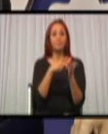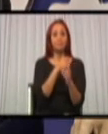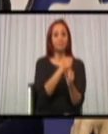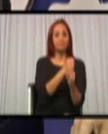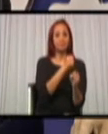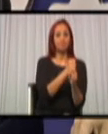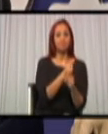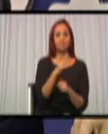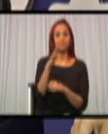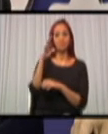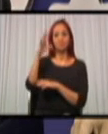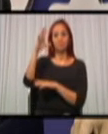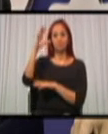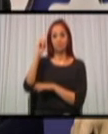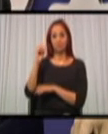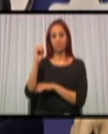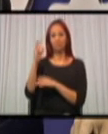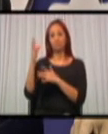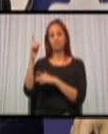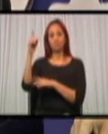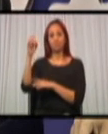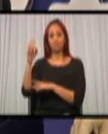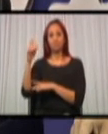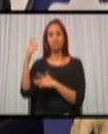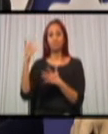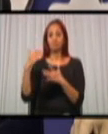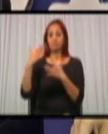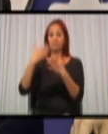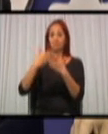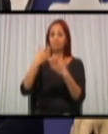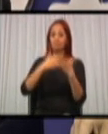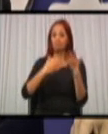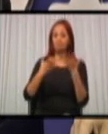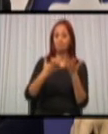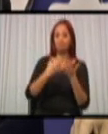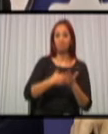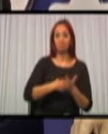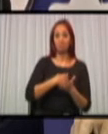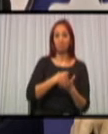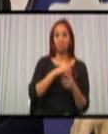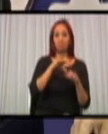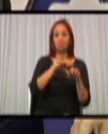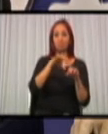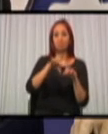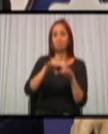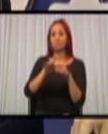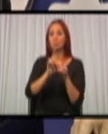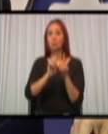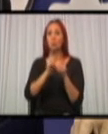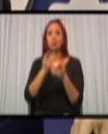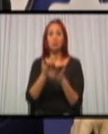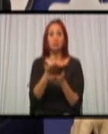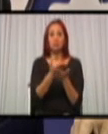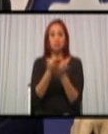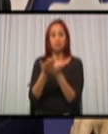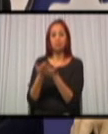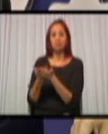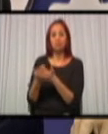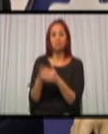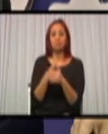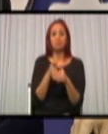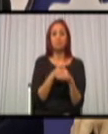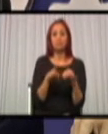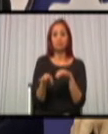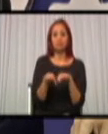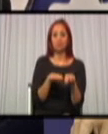ornato, 50 de 100. Si llegaran ustedes a ser alcaldes, ¿cuáles serían o cuáles serían las primeras